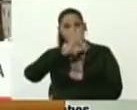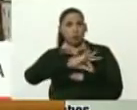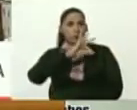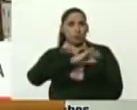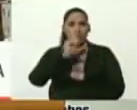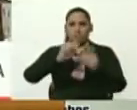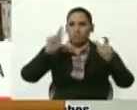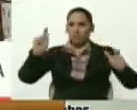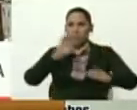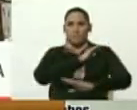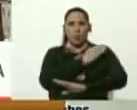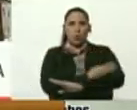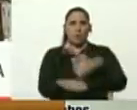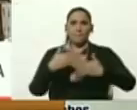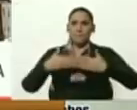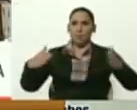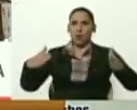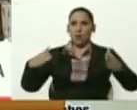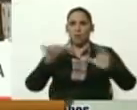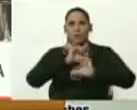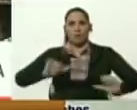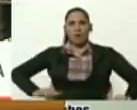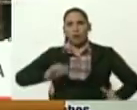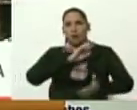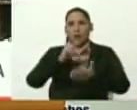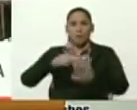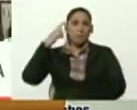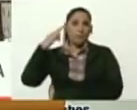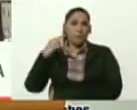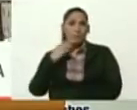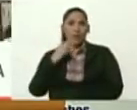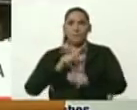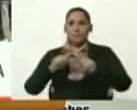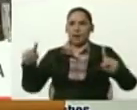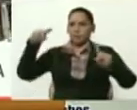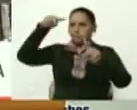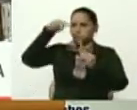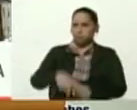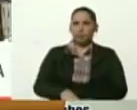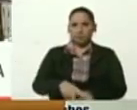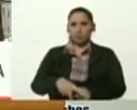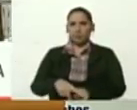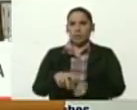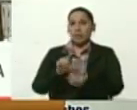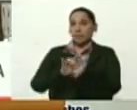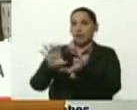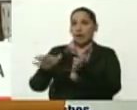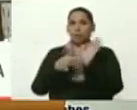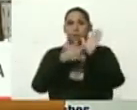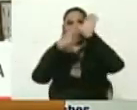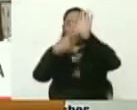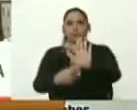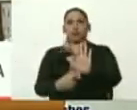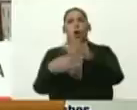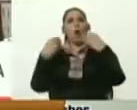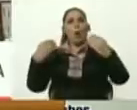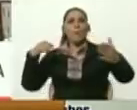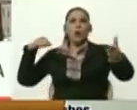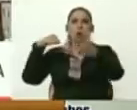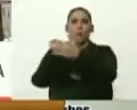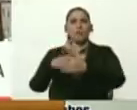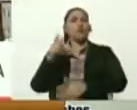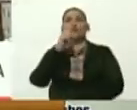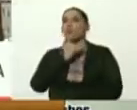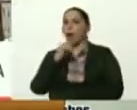de los poderes públicos, de la Fuerza Armada Nacional Bolivariana, para derrotarlos y dejarlos en evidencia como golpistas. No son